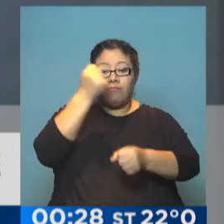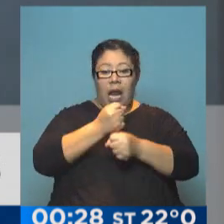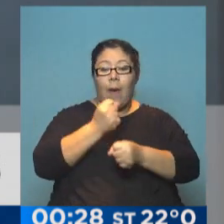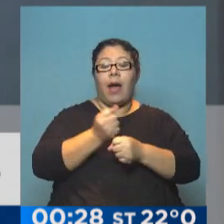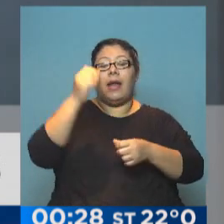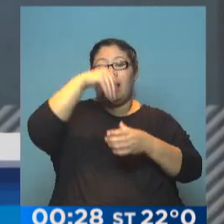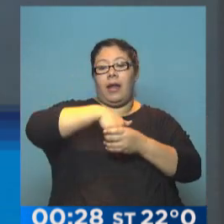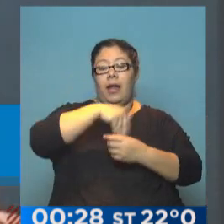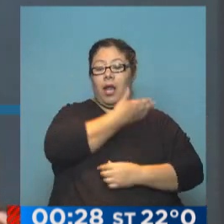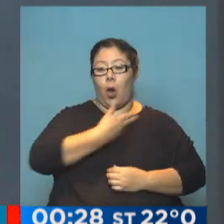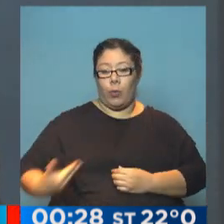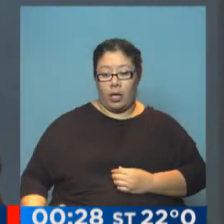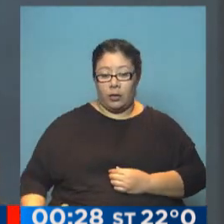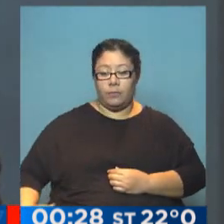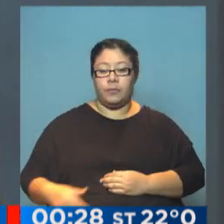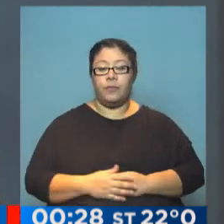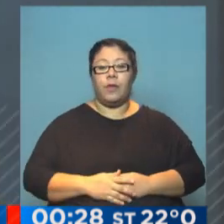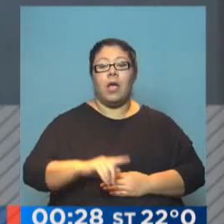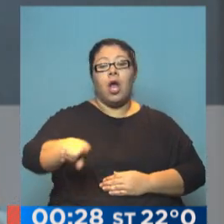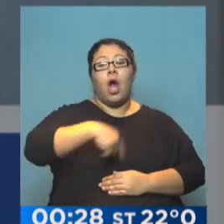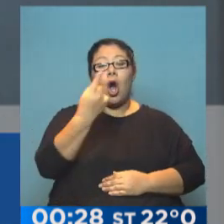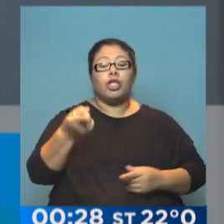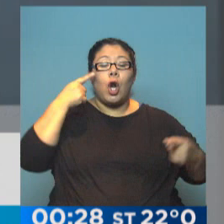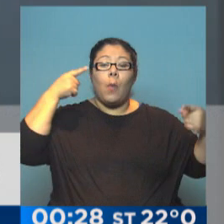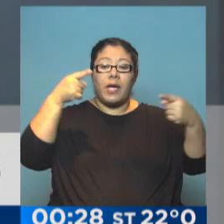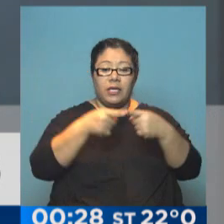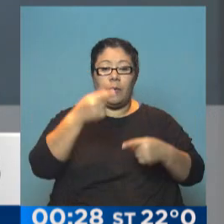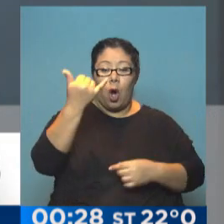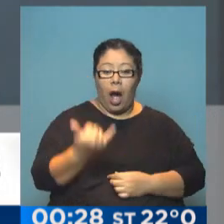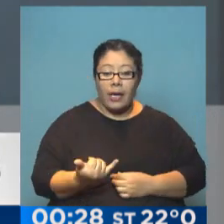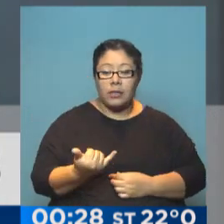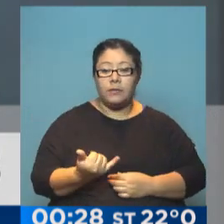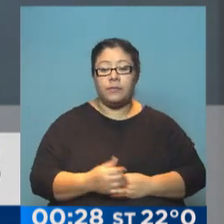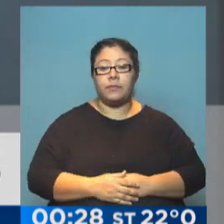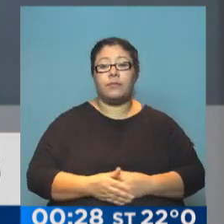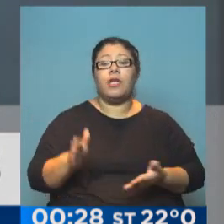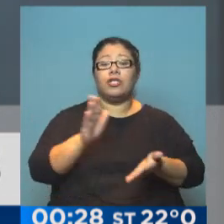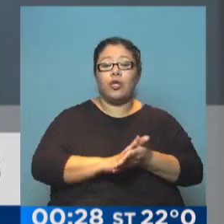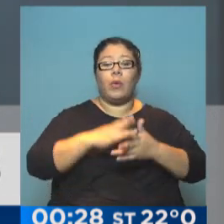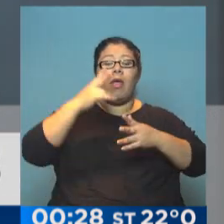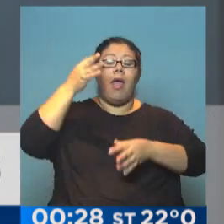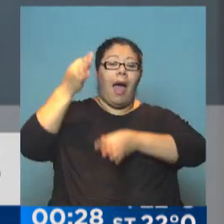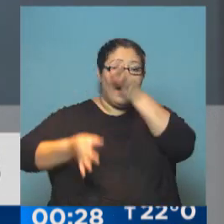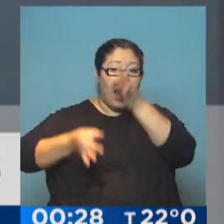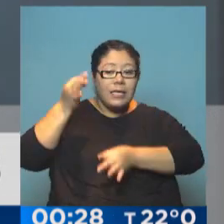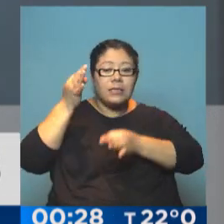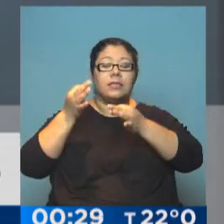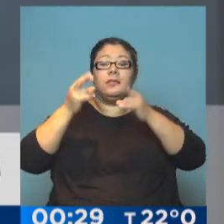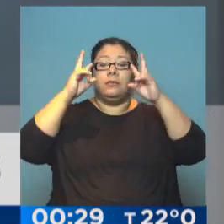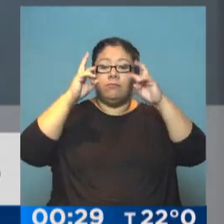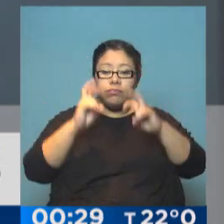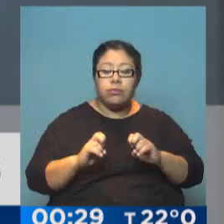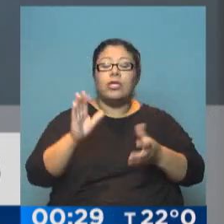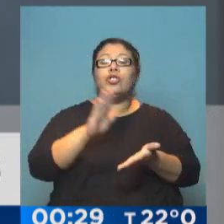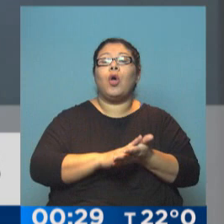Estado. El otro gran objetivo que tenemos es el de el análisis y la revisión de los